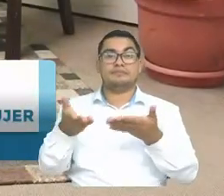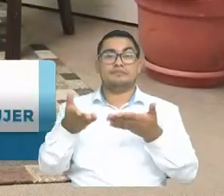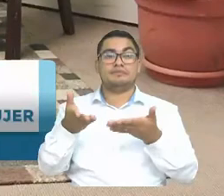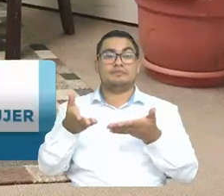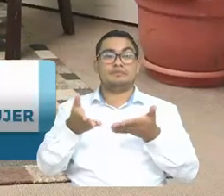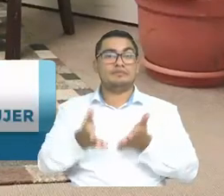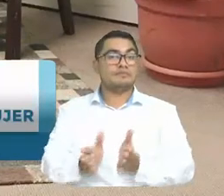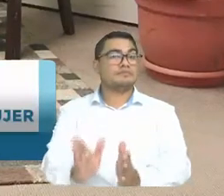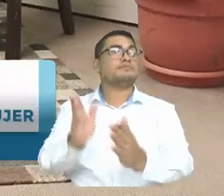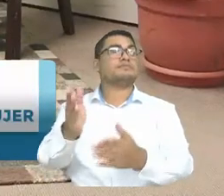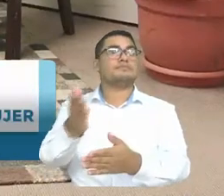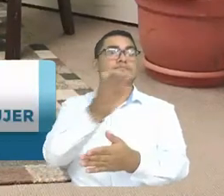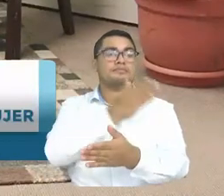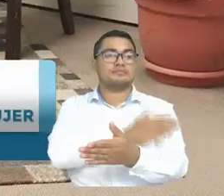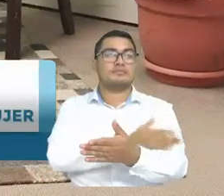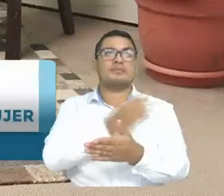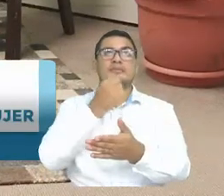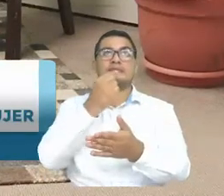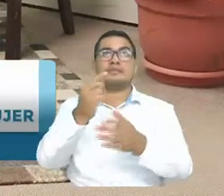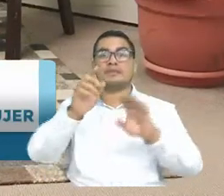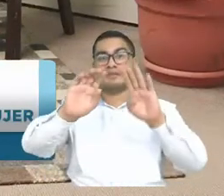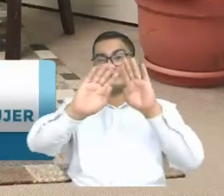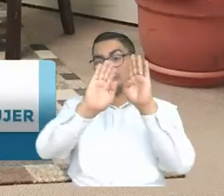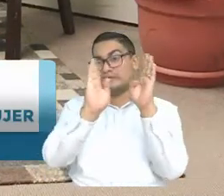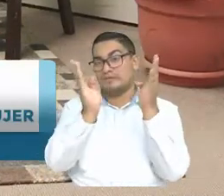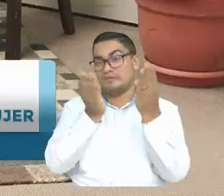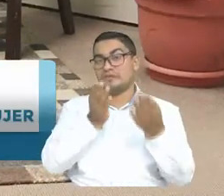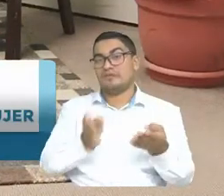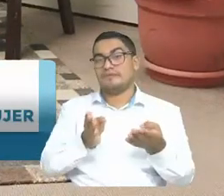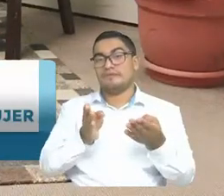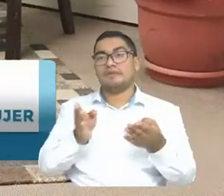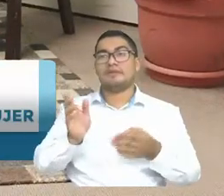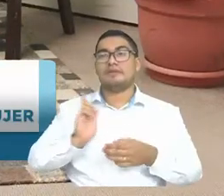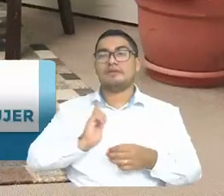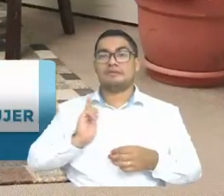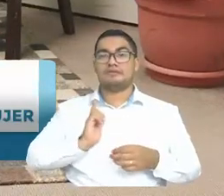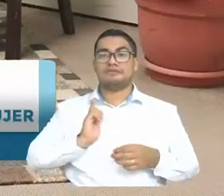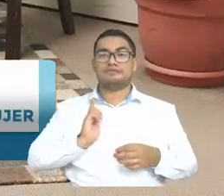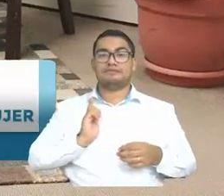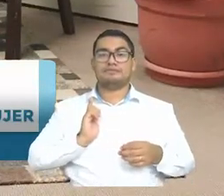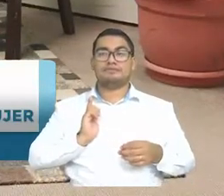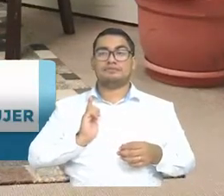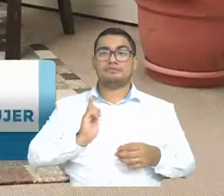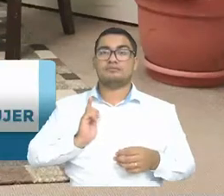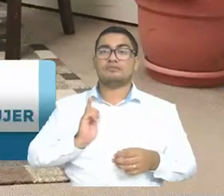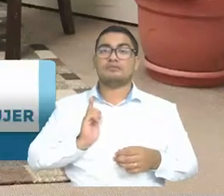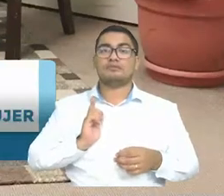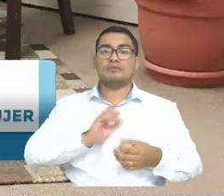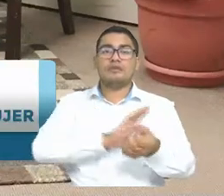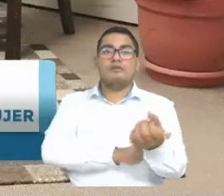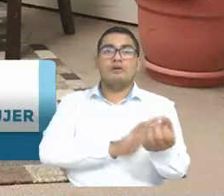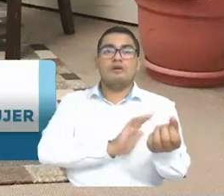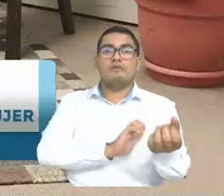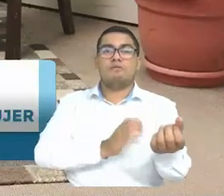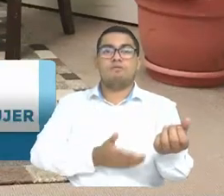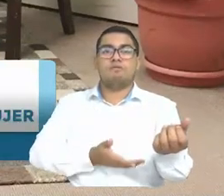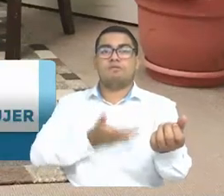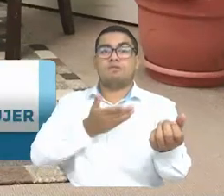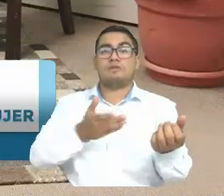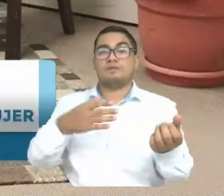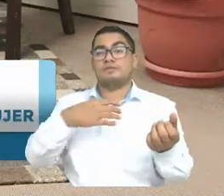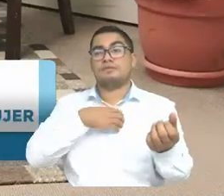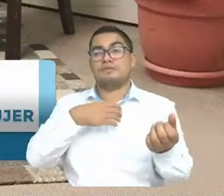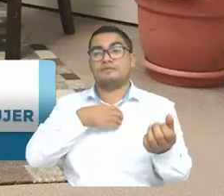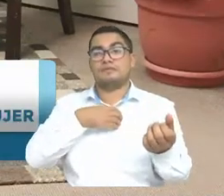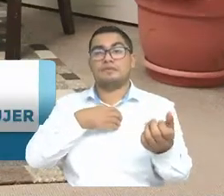puede predisponer a una preeclampsia, entonces la mujer empieza a presentar presión arterial dentro de